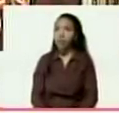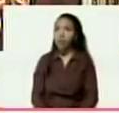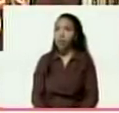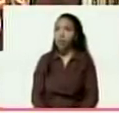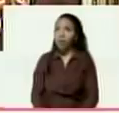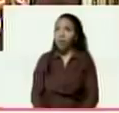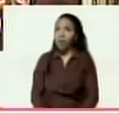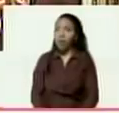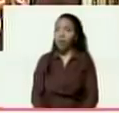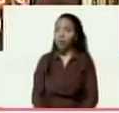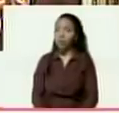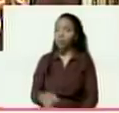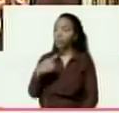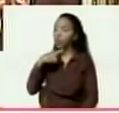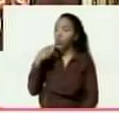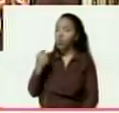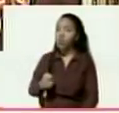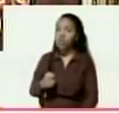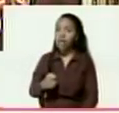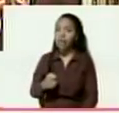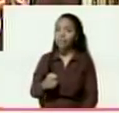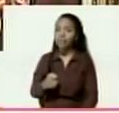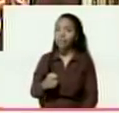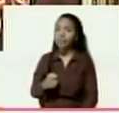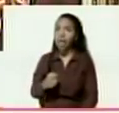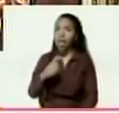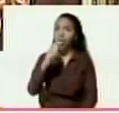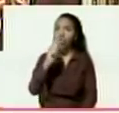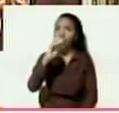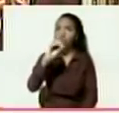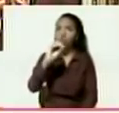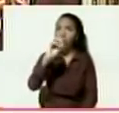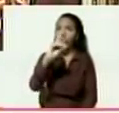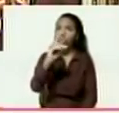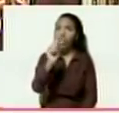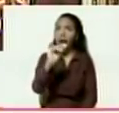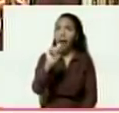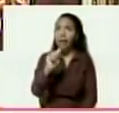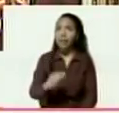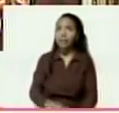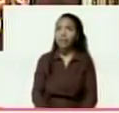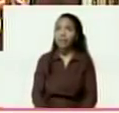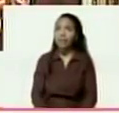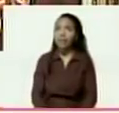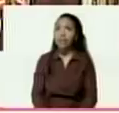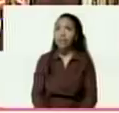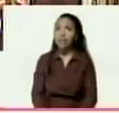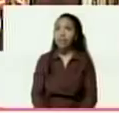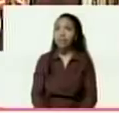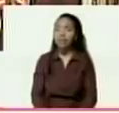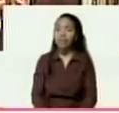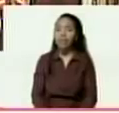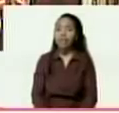Bueno, Rusia Today se llama, RT, canal 709, DirecTV. Págalo, Diosdado.